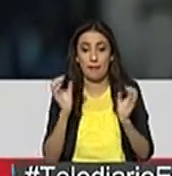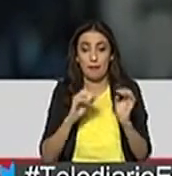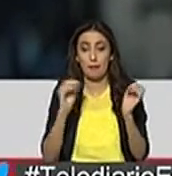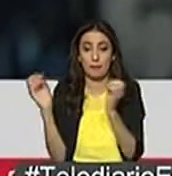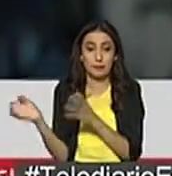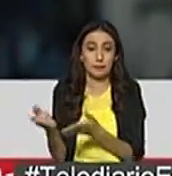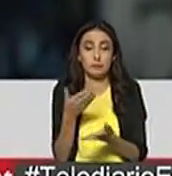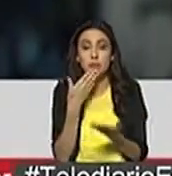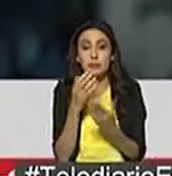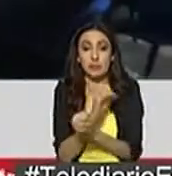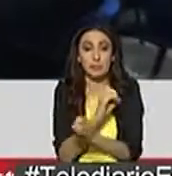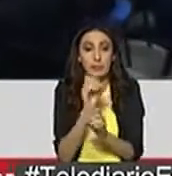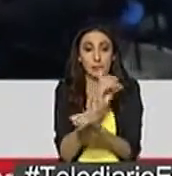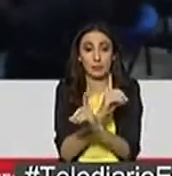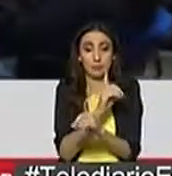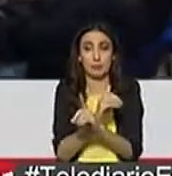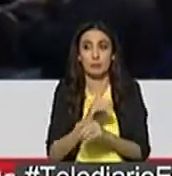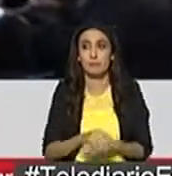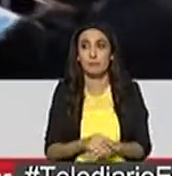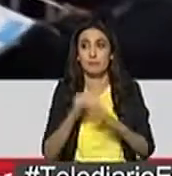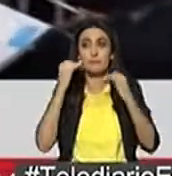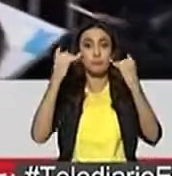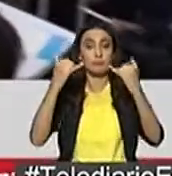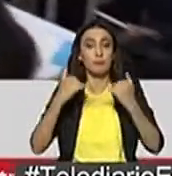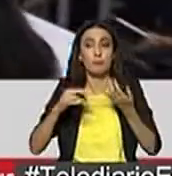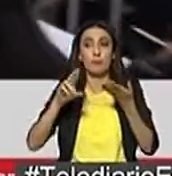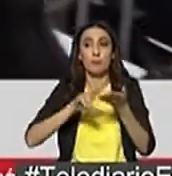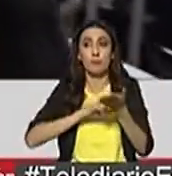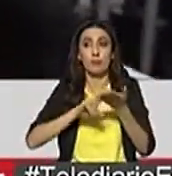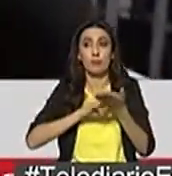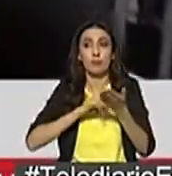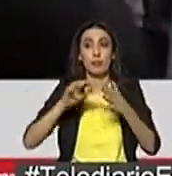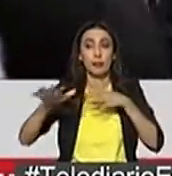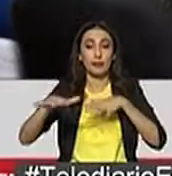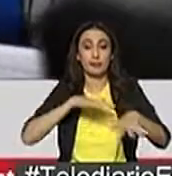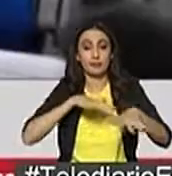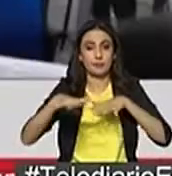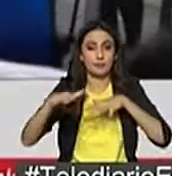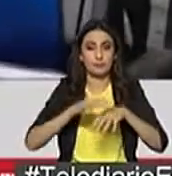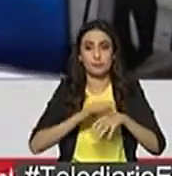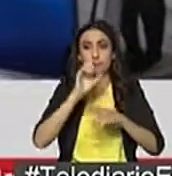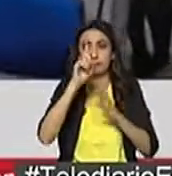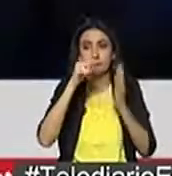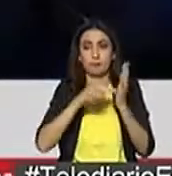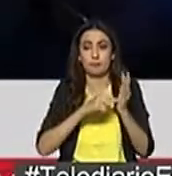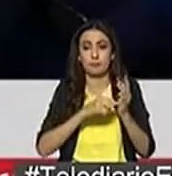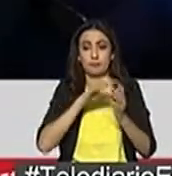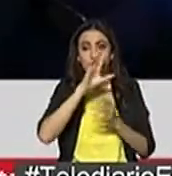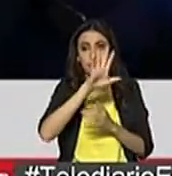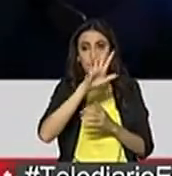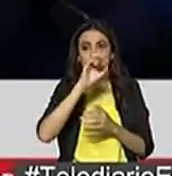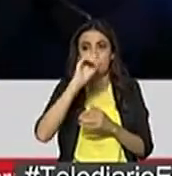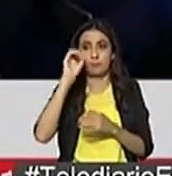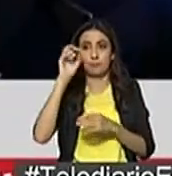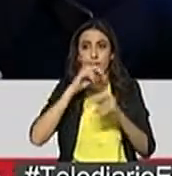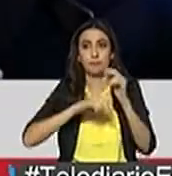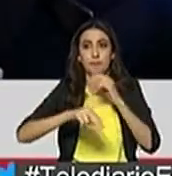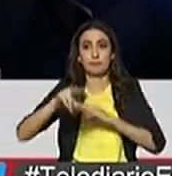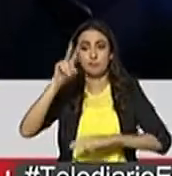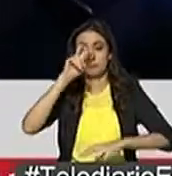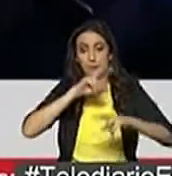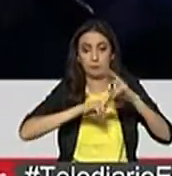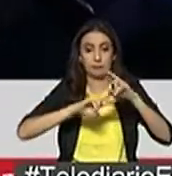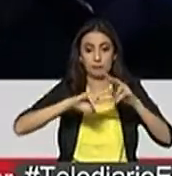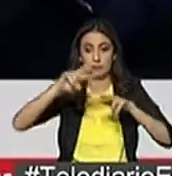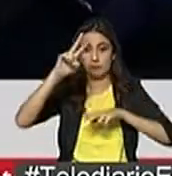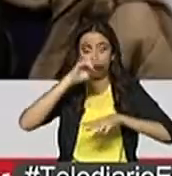discapacidad y niños sin discapacidad. En esta cita se capacitaron coordinadores zonales de la misión Las Manuelas, analistas de educación